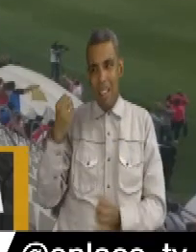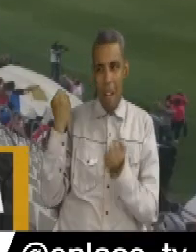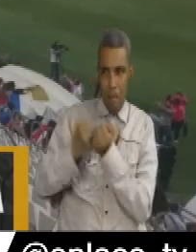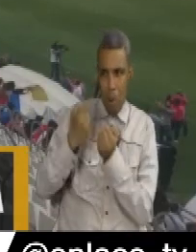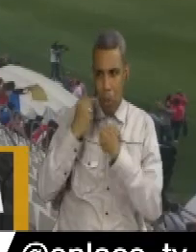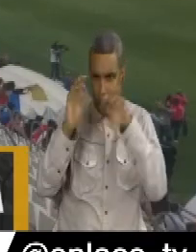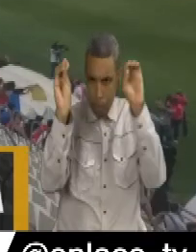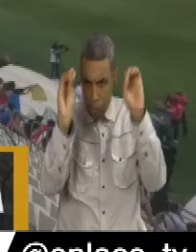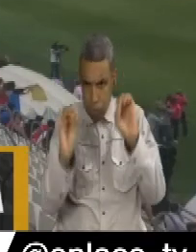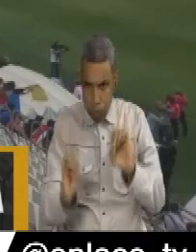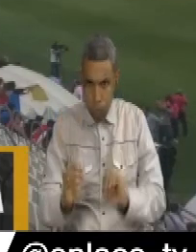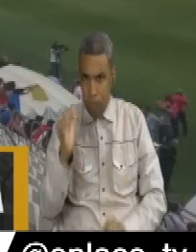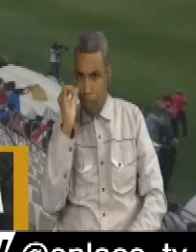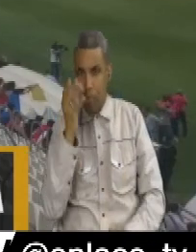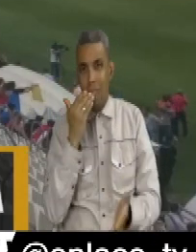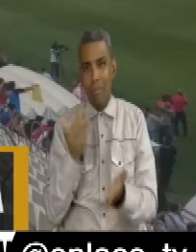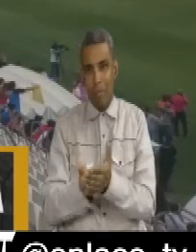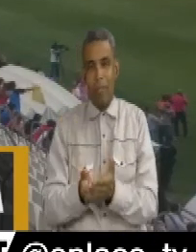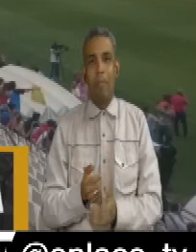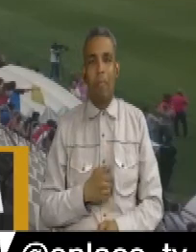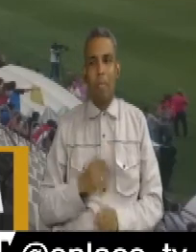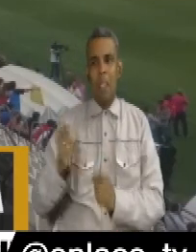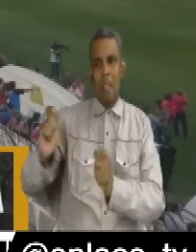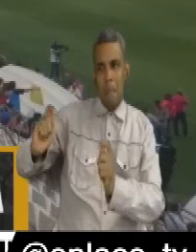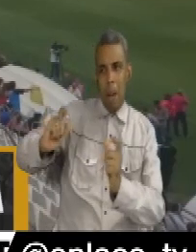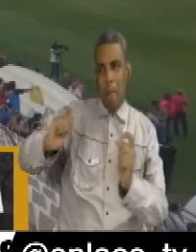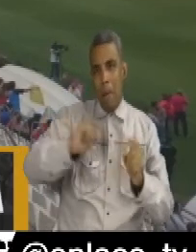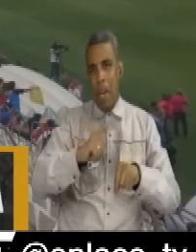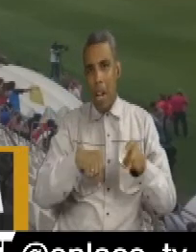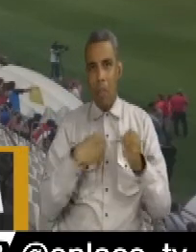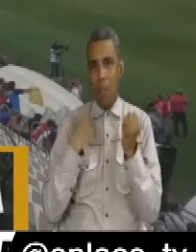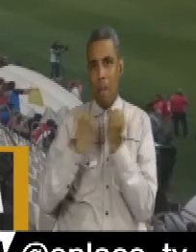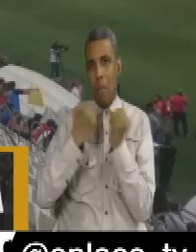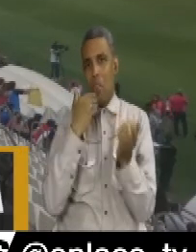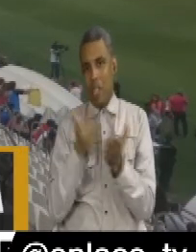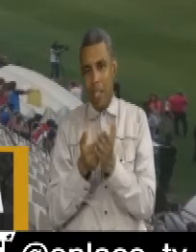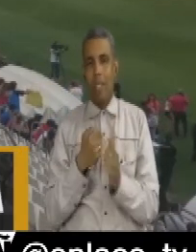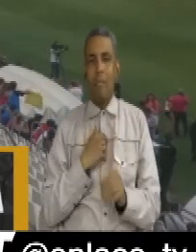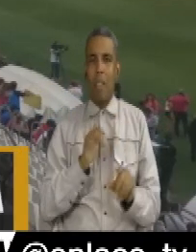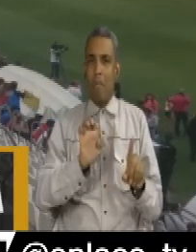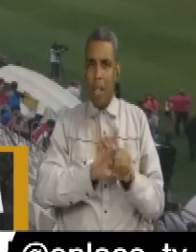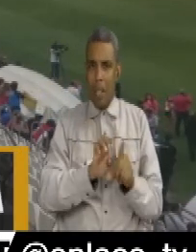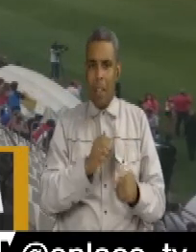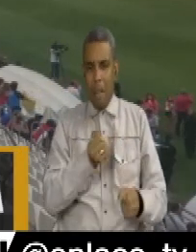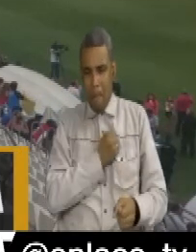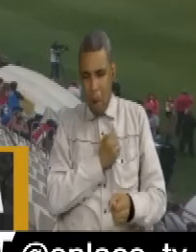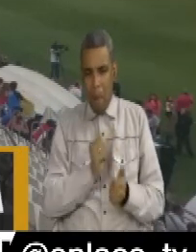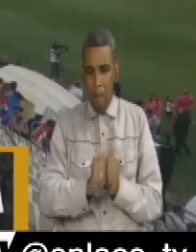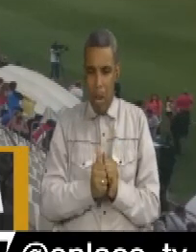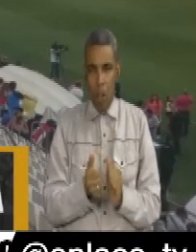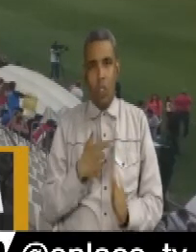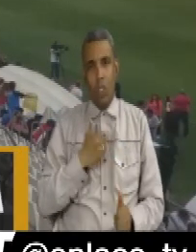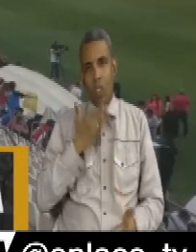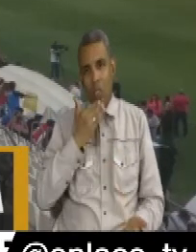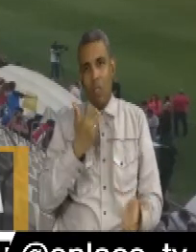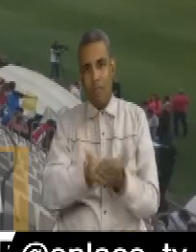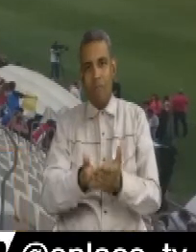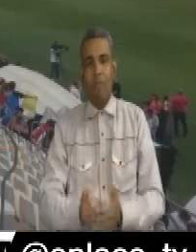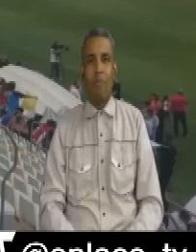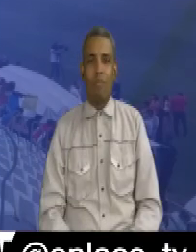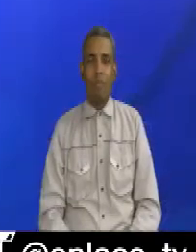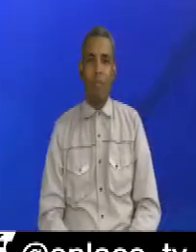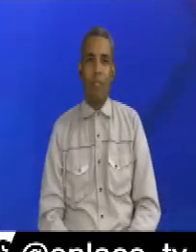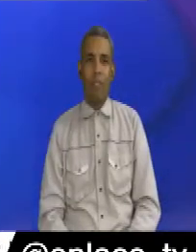los patrocinadores, muchas gracias por creer en Enlace Noticias, pelota quieta y pasión por el deporte, que continúan al lado de la selección